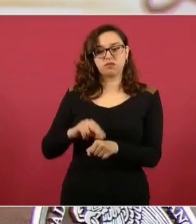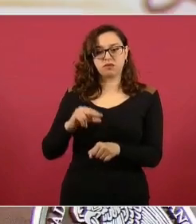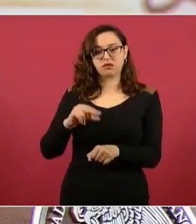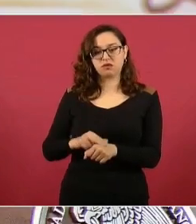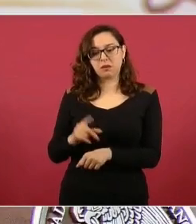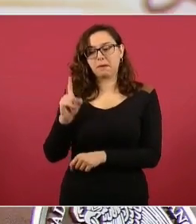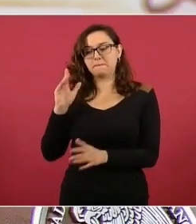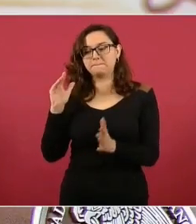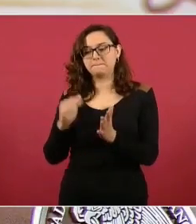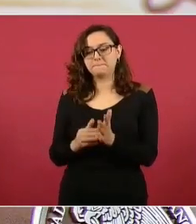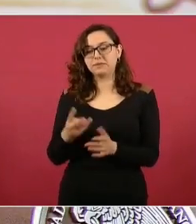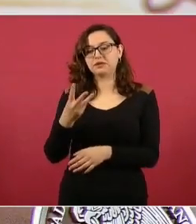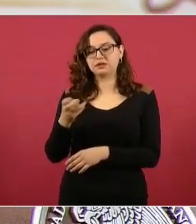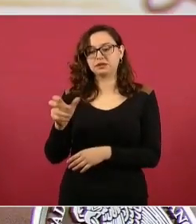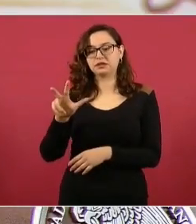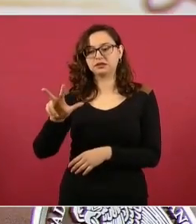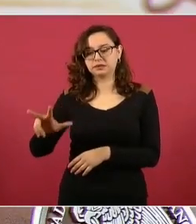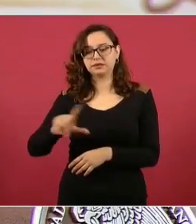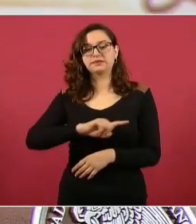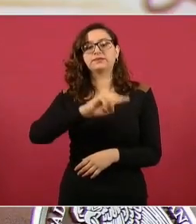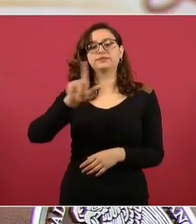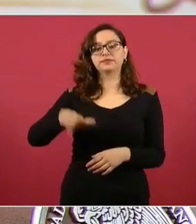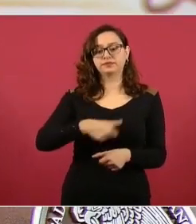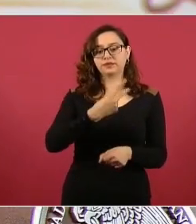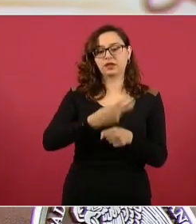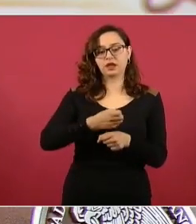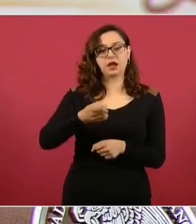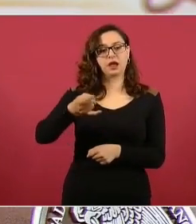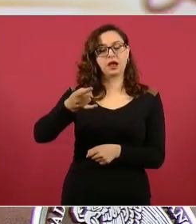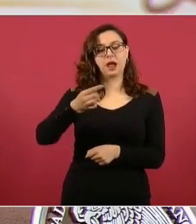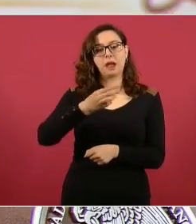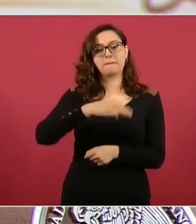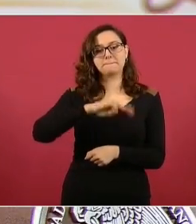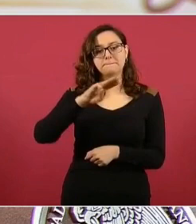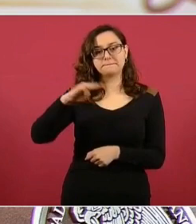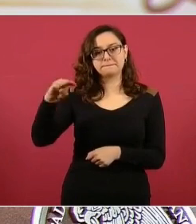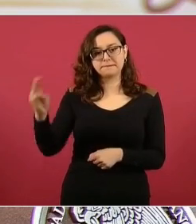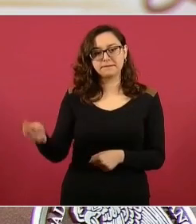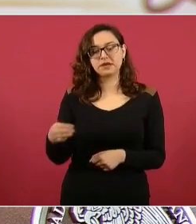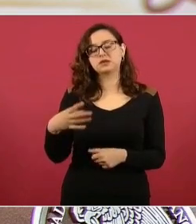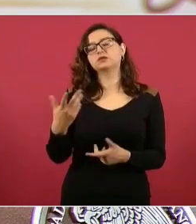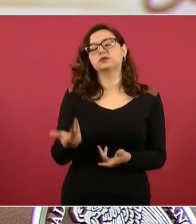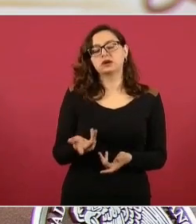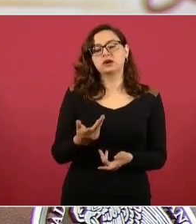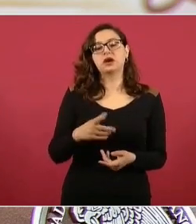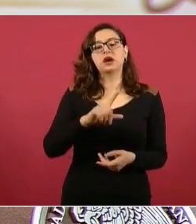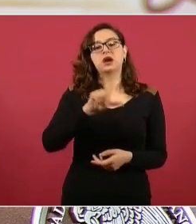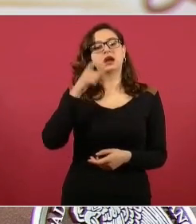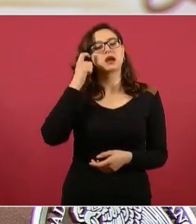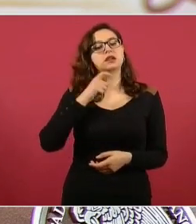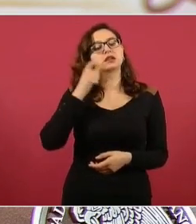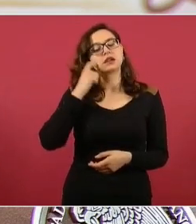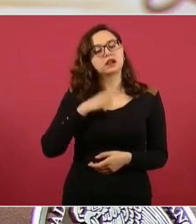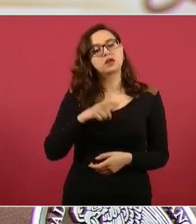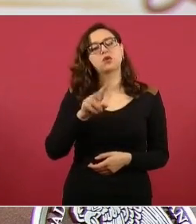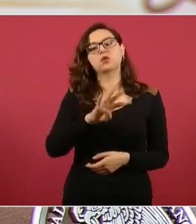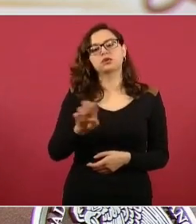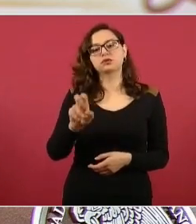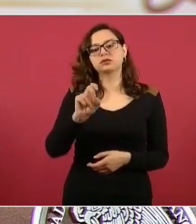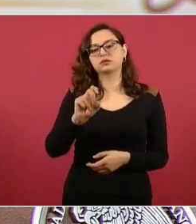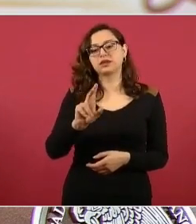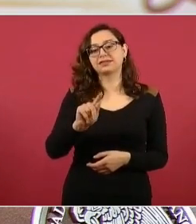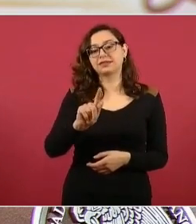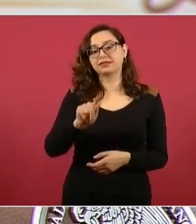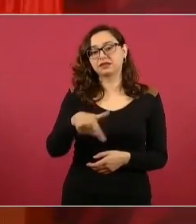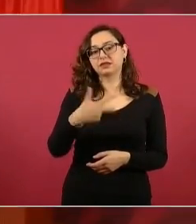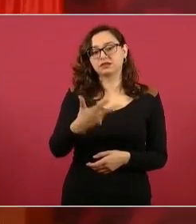1.318 lo sigue michoacán con 569 guerrero con 472 y oaxaca con